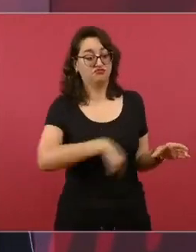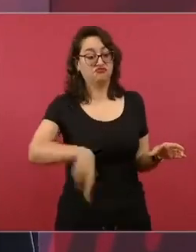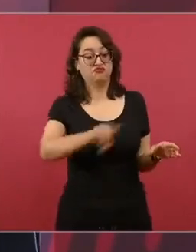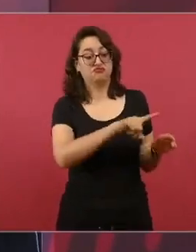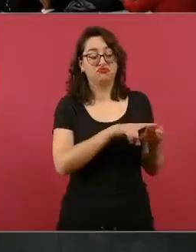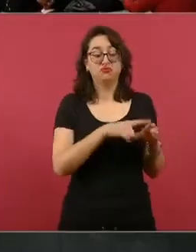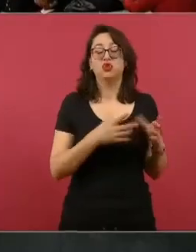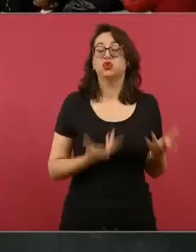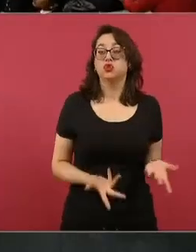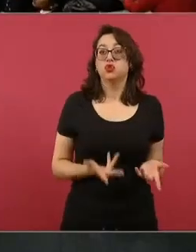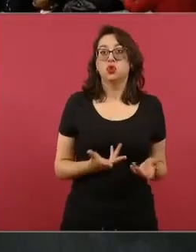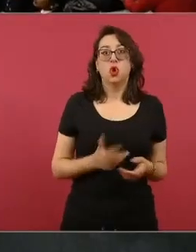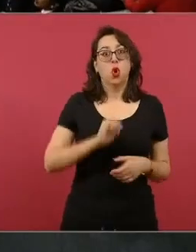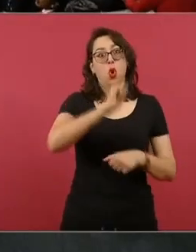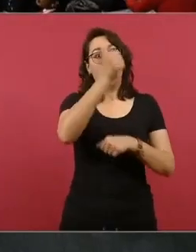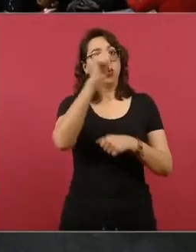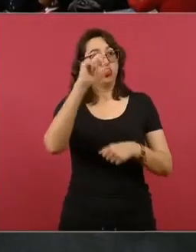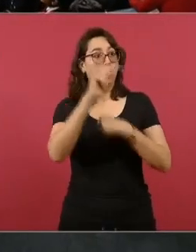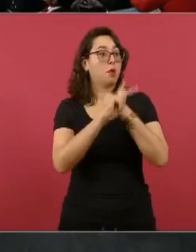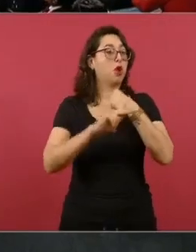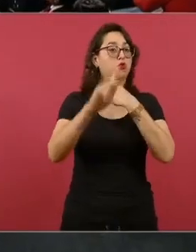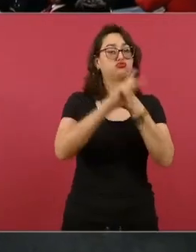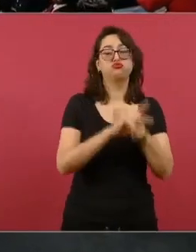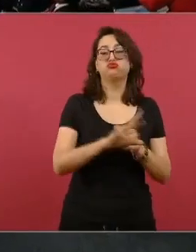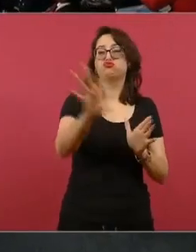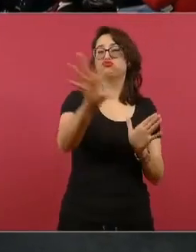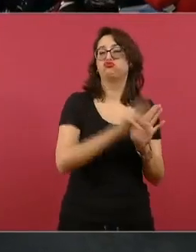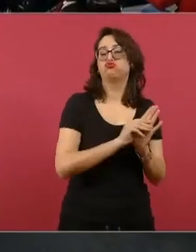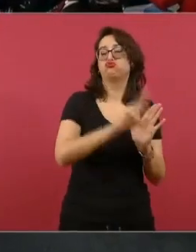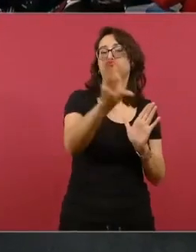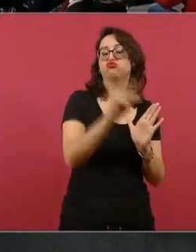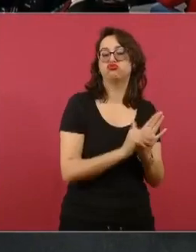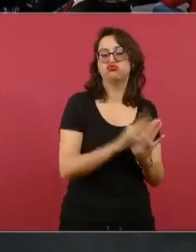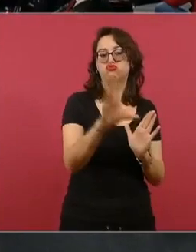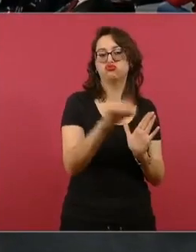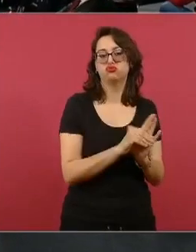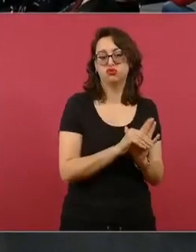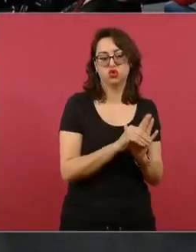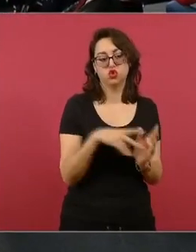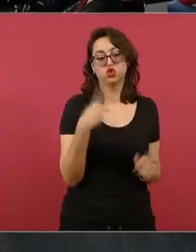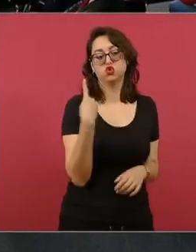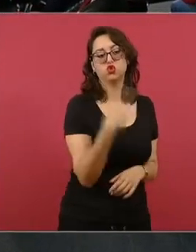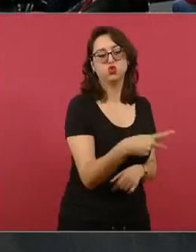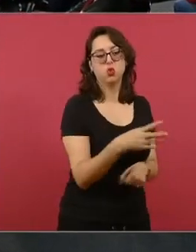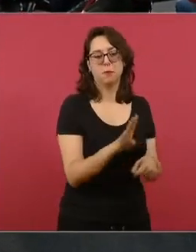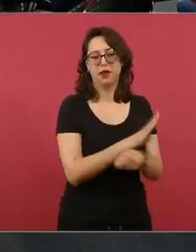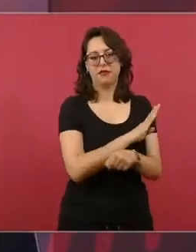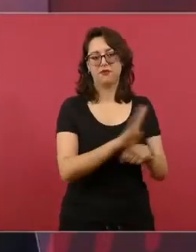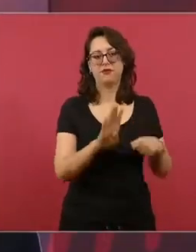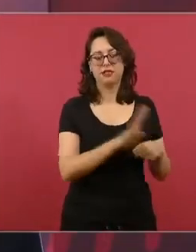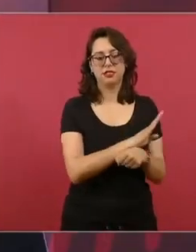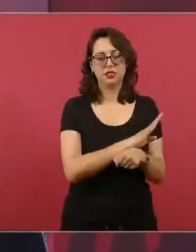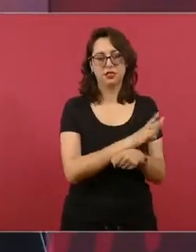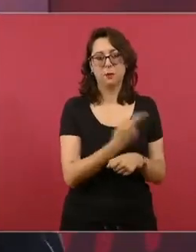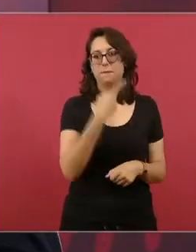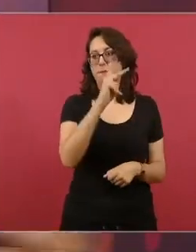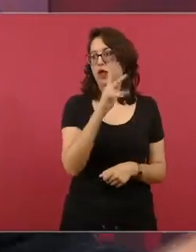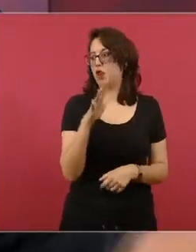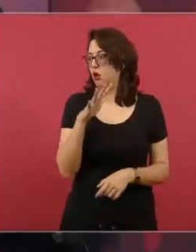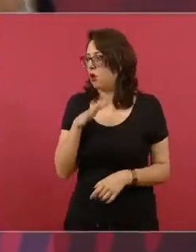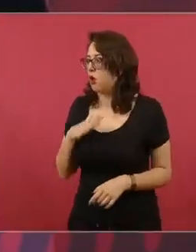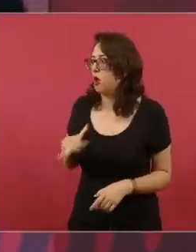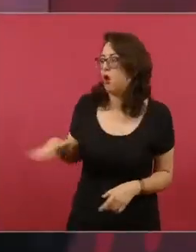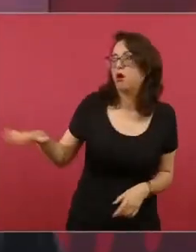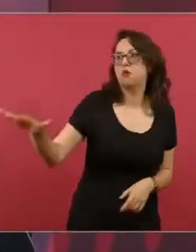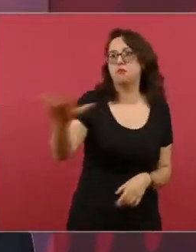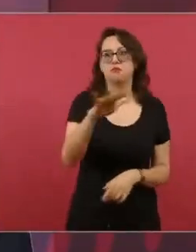El estado de bienestar que se estableció en Europa y que garantiza la seguridad de la persona desde